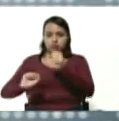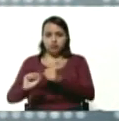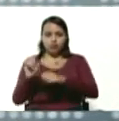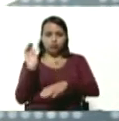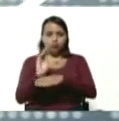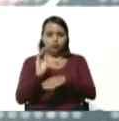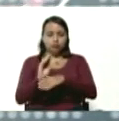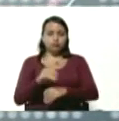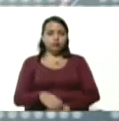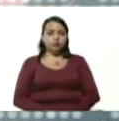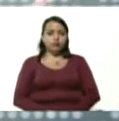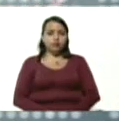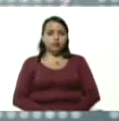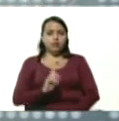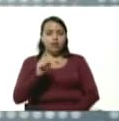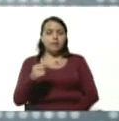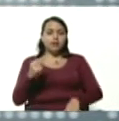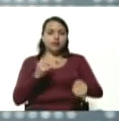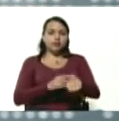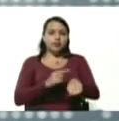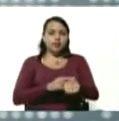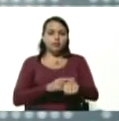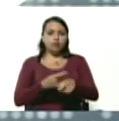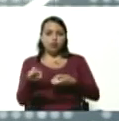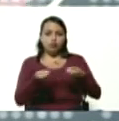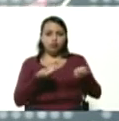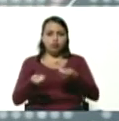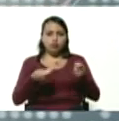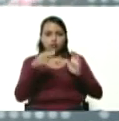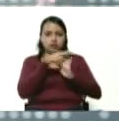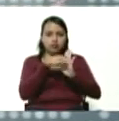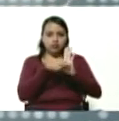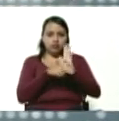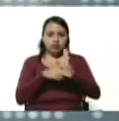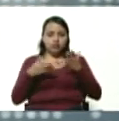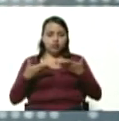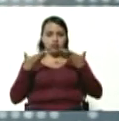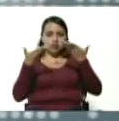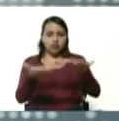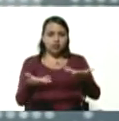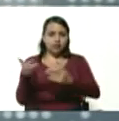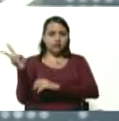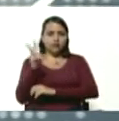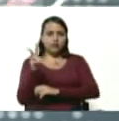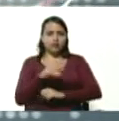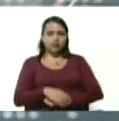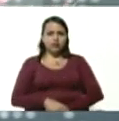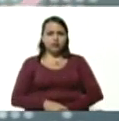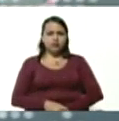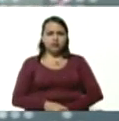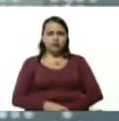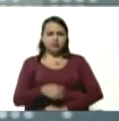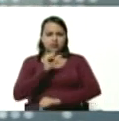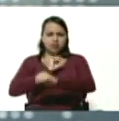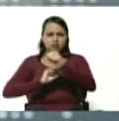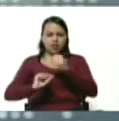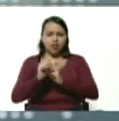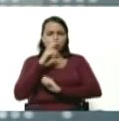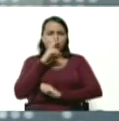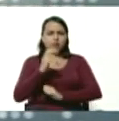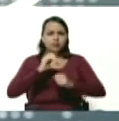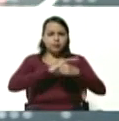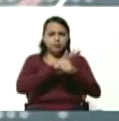tomar en tiempo real las medidas que permitan a Venezuela combatir la terrible pandemia